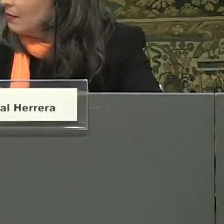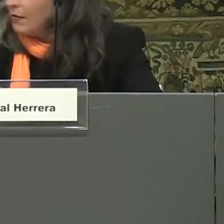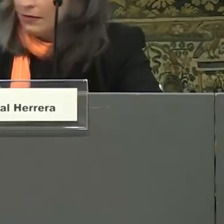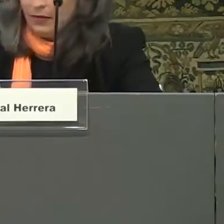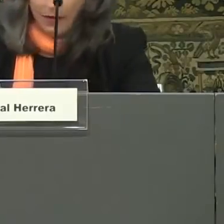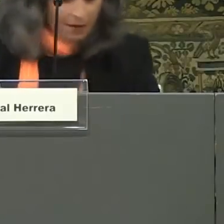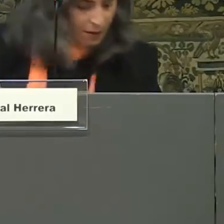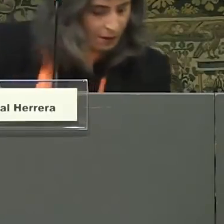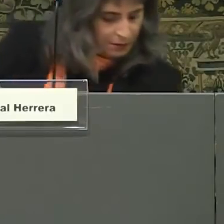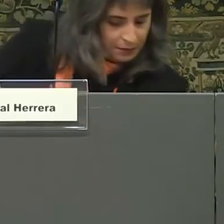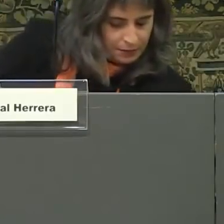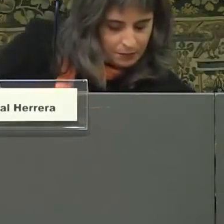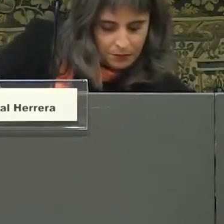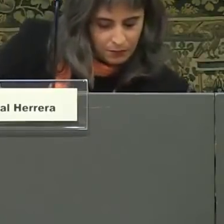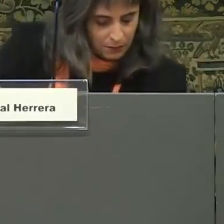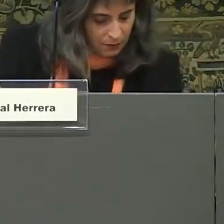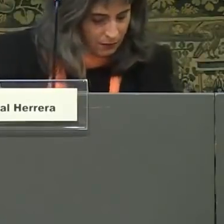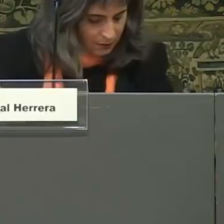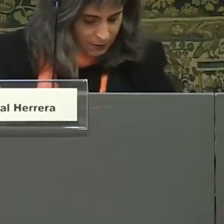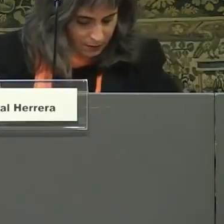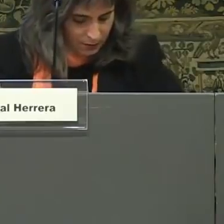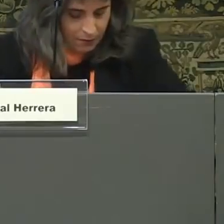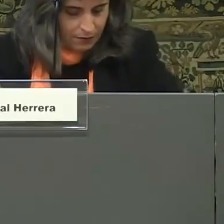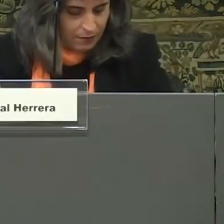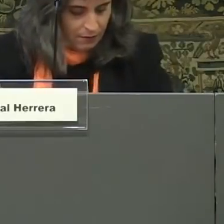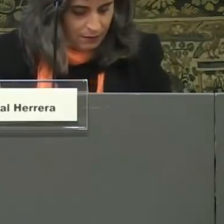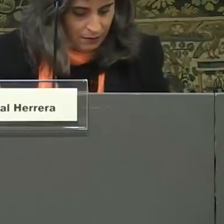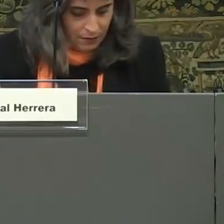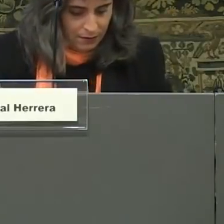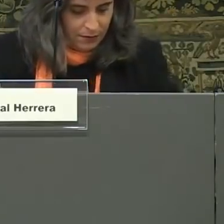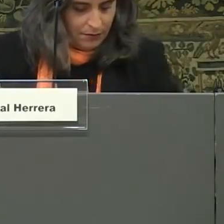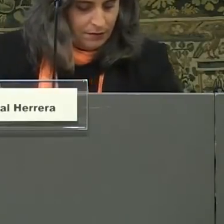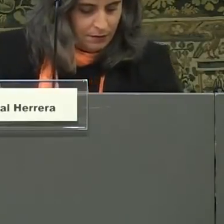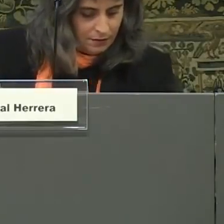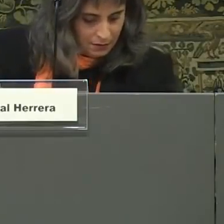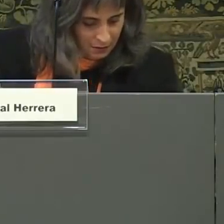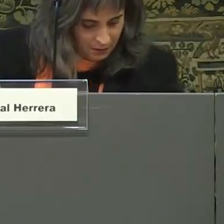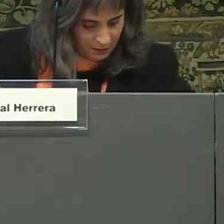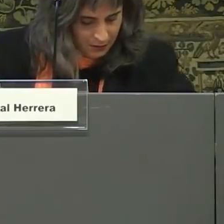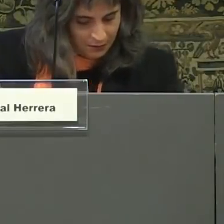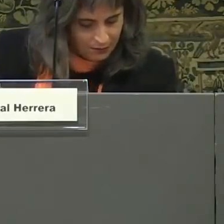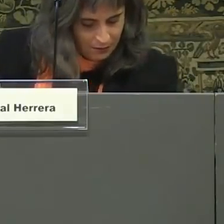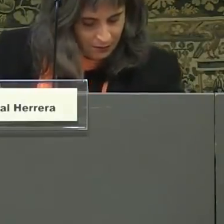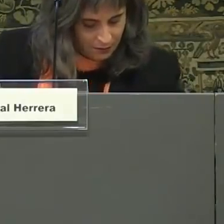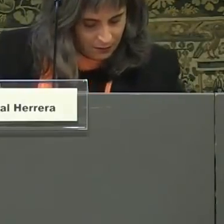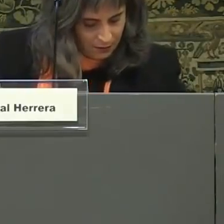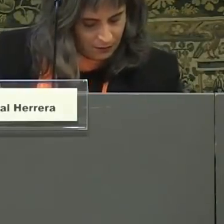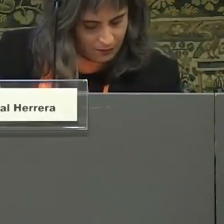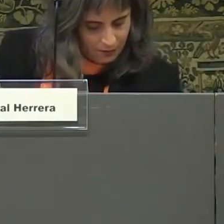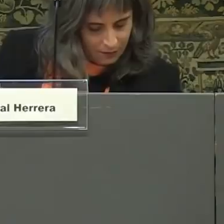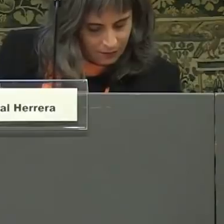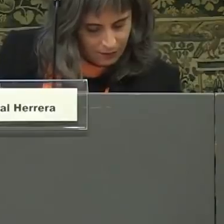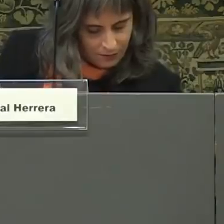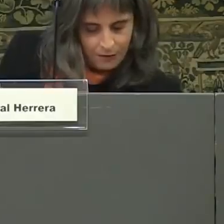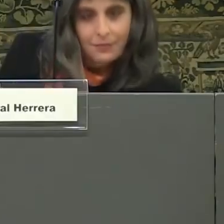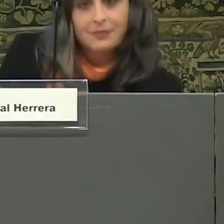para participar, para hablar, para que todas podamos hablar de nuestras experiencias o de las historias que